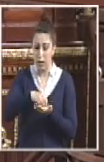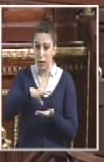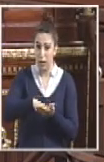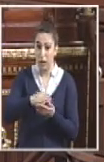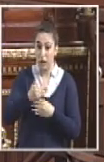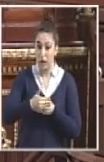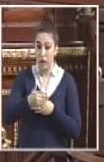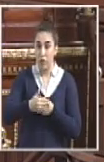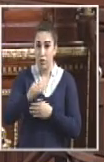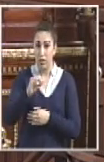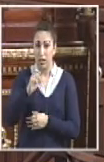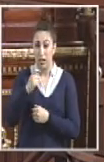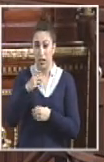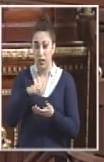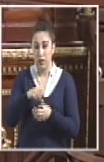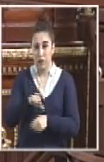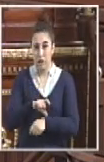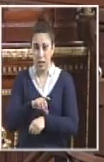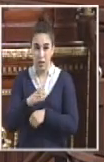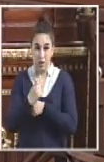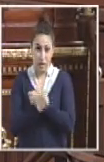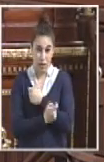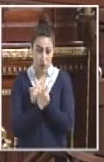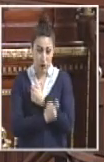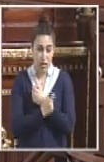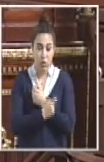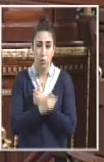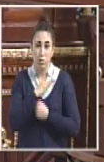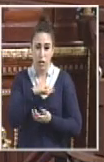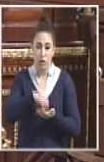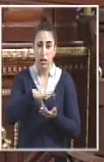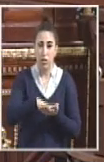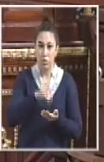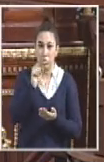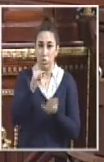la cartilla de vacunación,